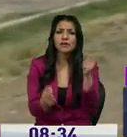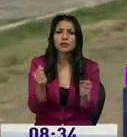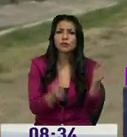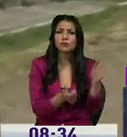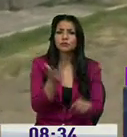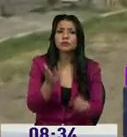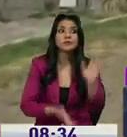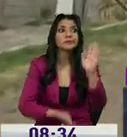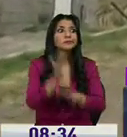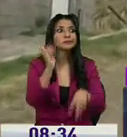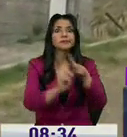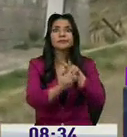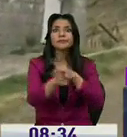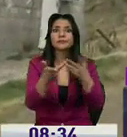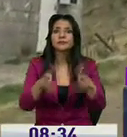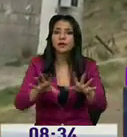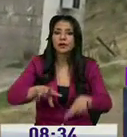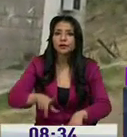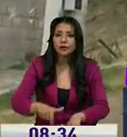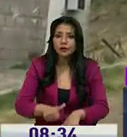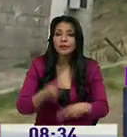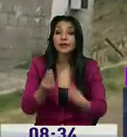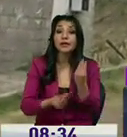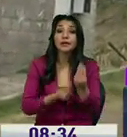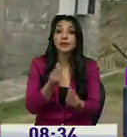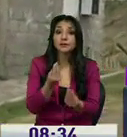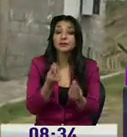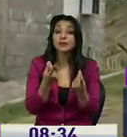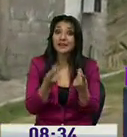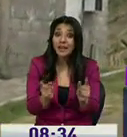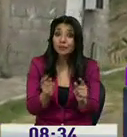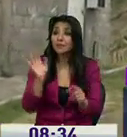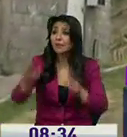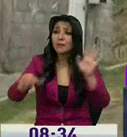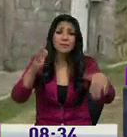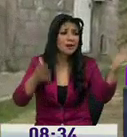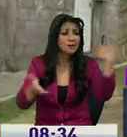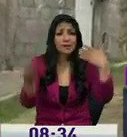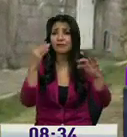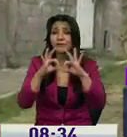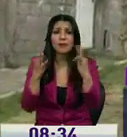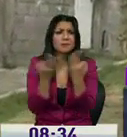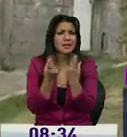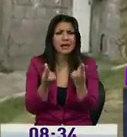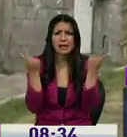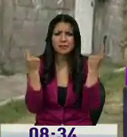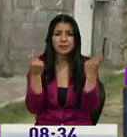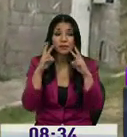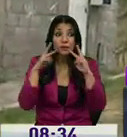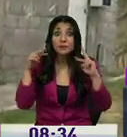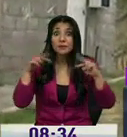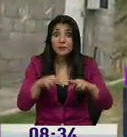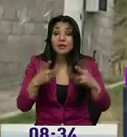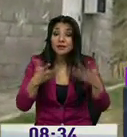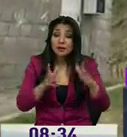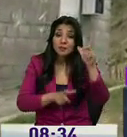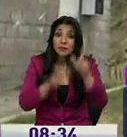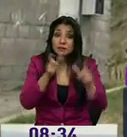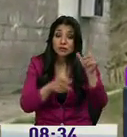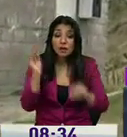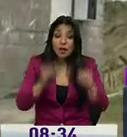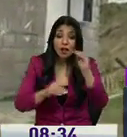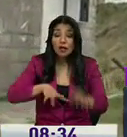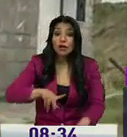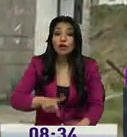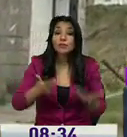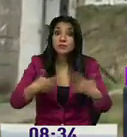vehículos. Entonces lo que se hizo ahí, levantar a mi familia y ahí pues viendo ya las personas que en este caso